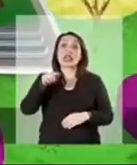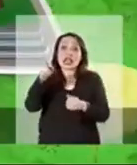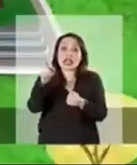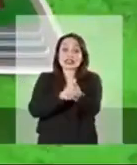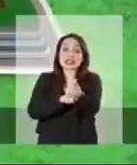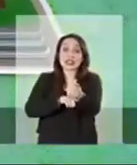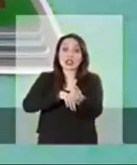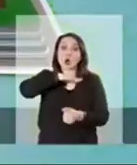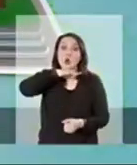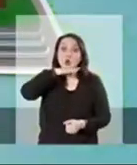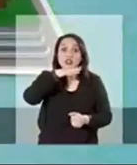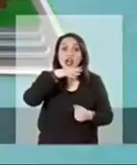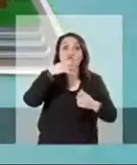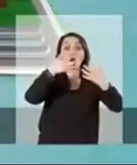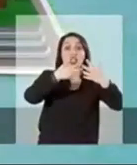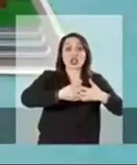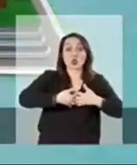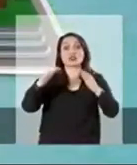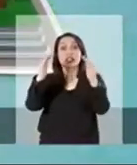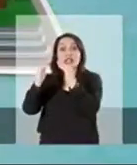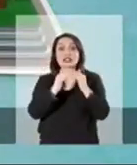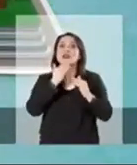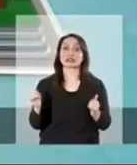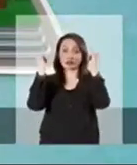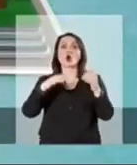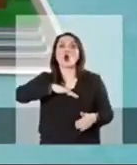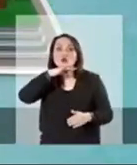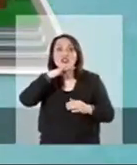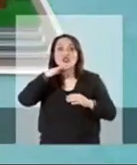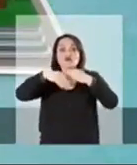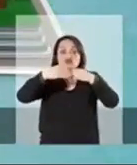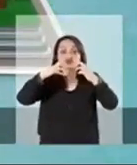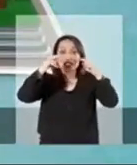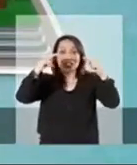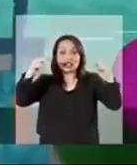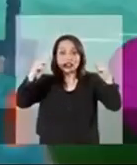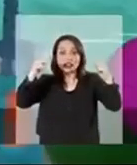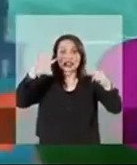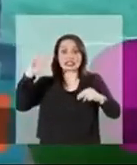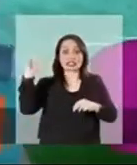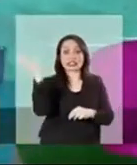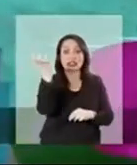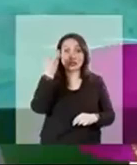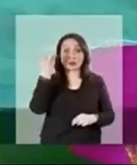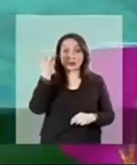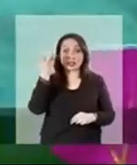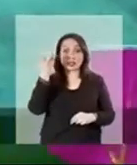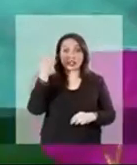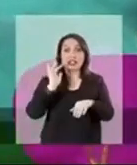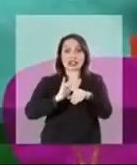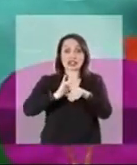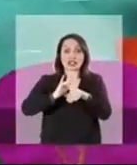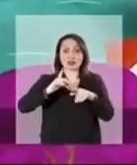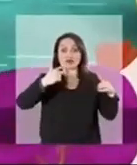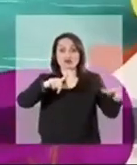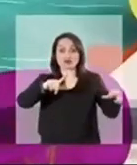se utiliza en industrias, hogares o incluso entretención, mediante generación eléctrica, climatización, calefacción